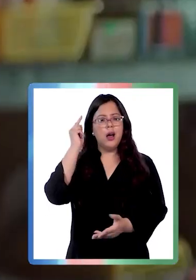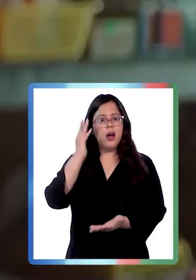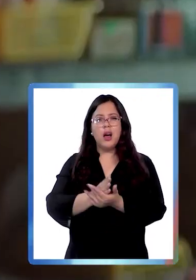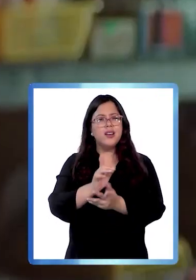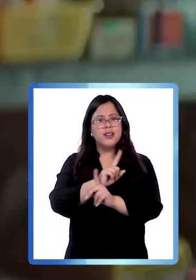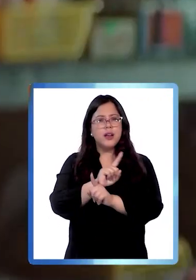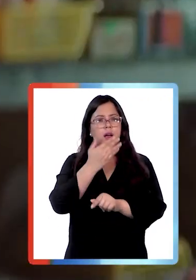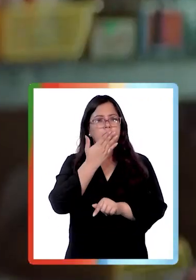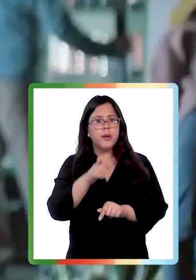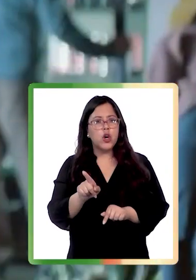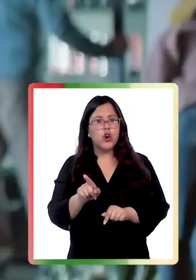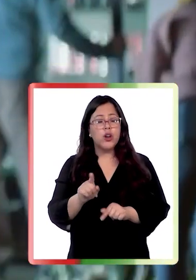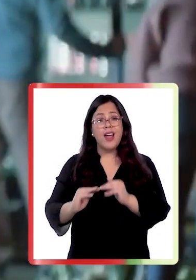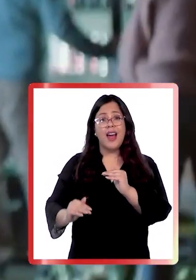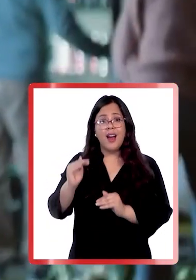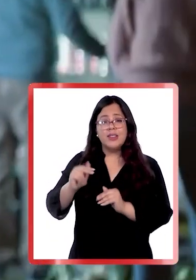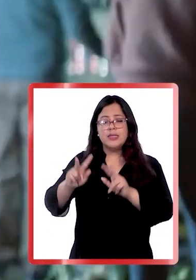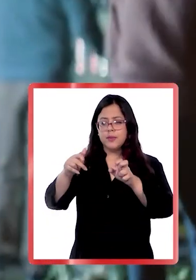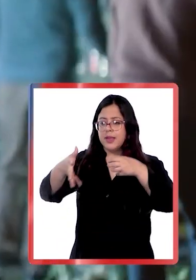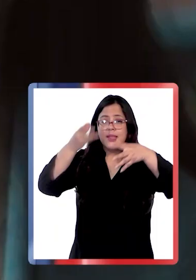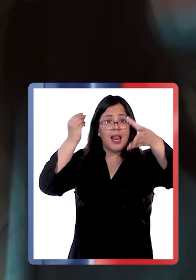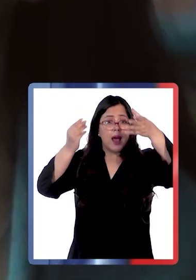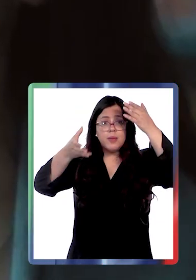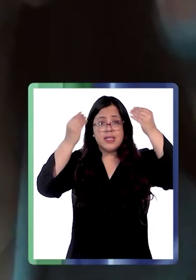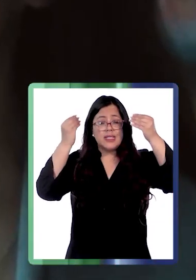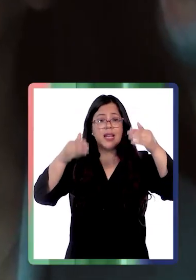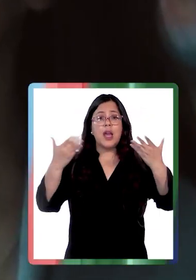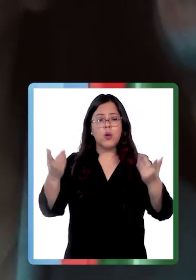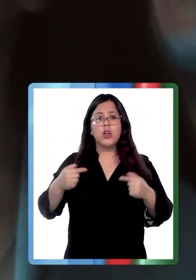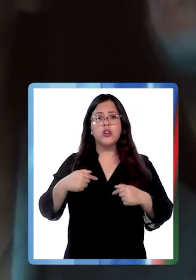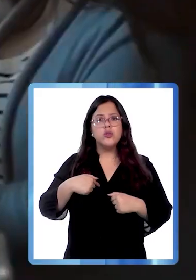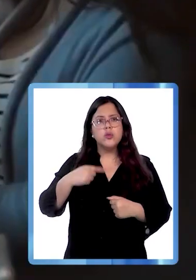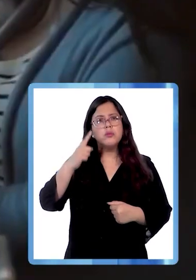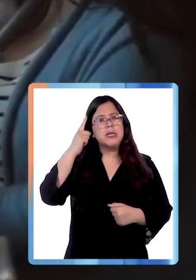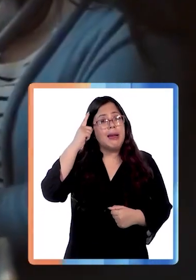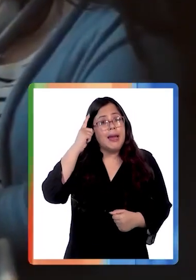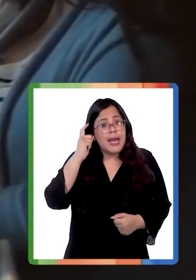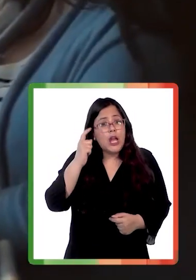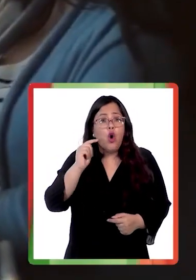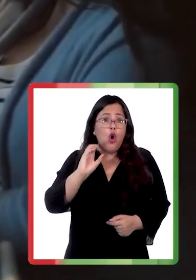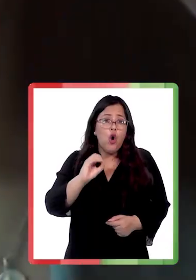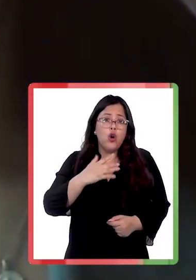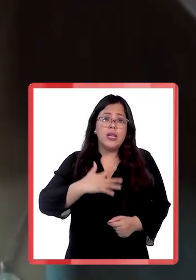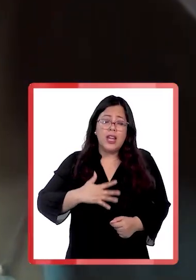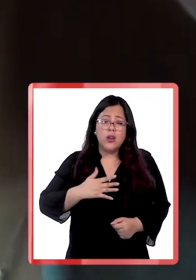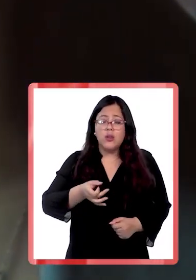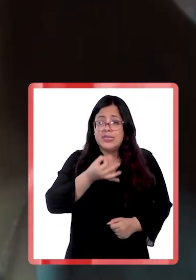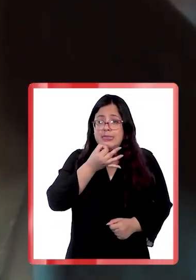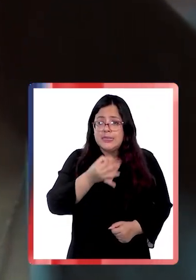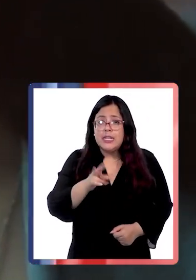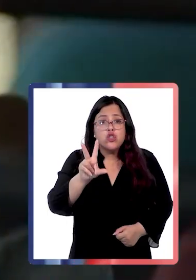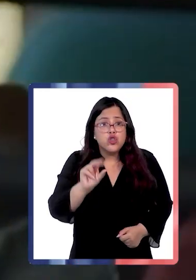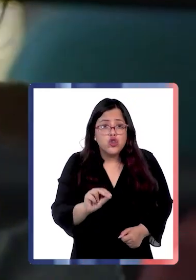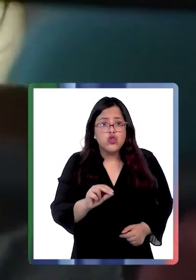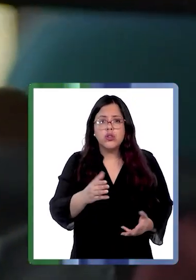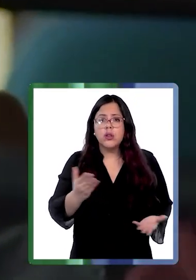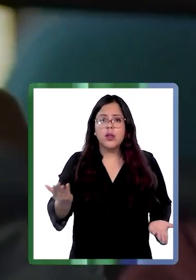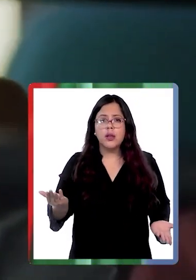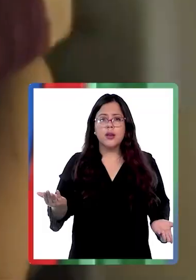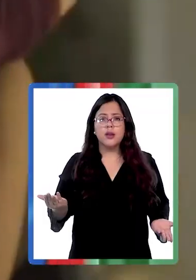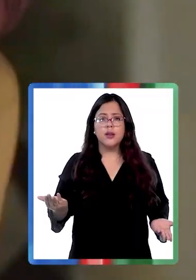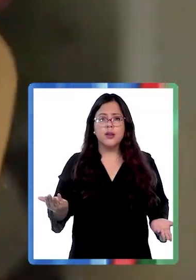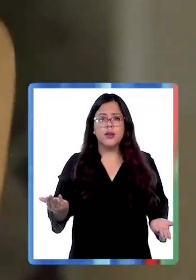no. Ahora, muchas veces en el camino del aprendizaje, a pesar de que yo creo o quiero decir que